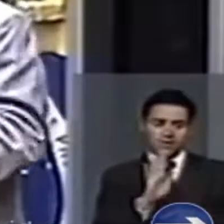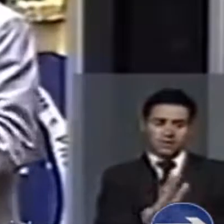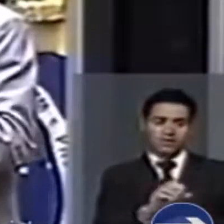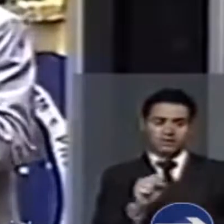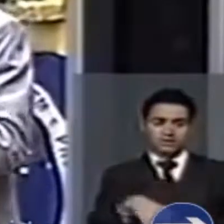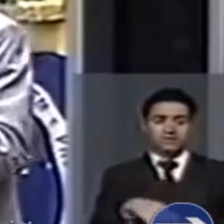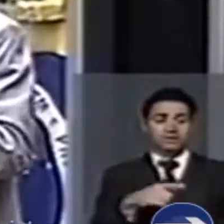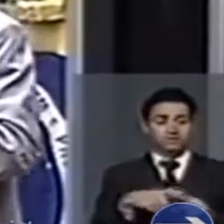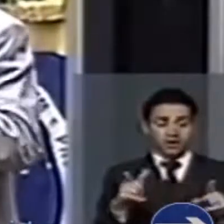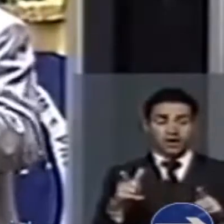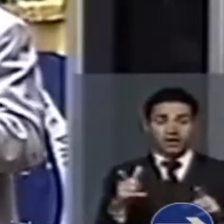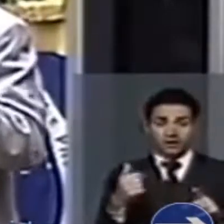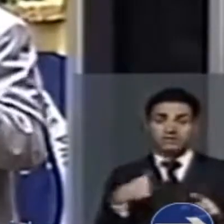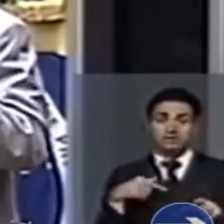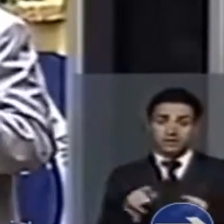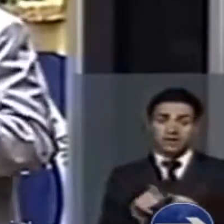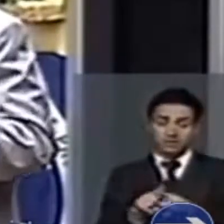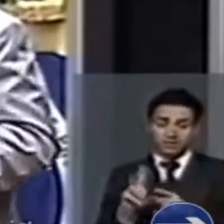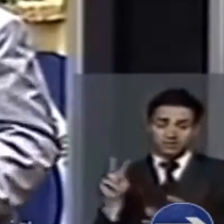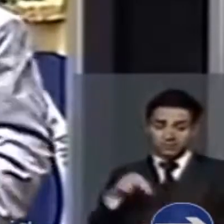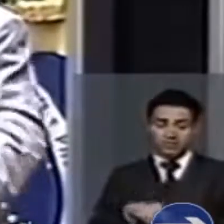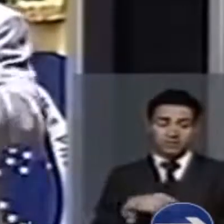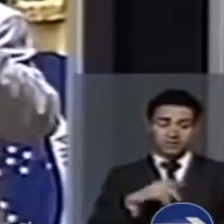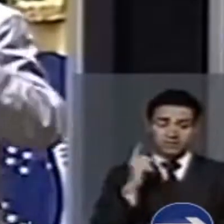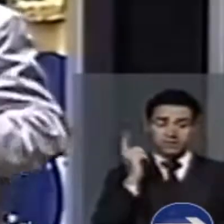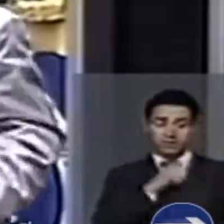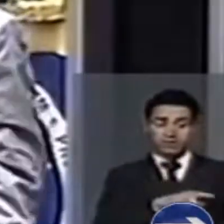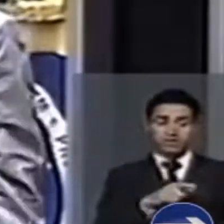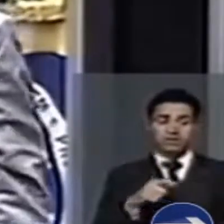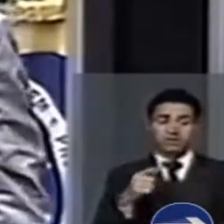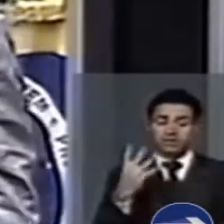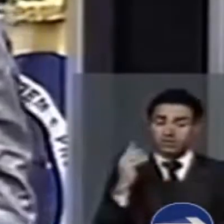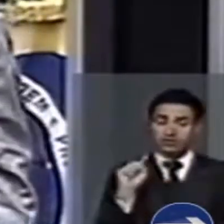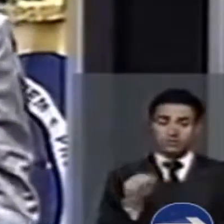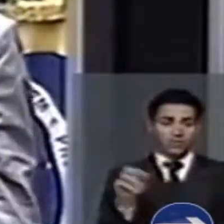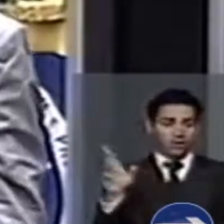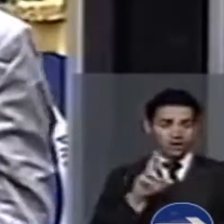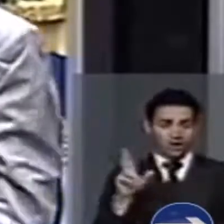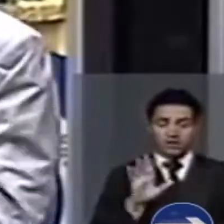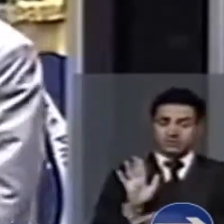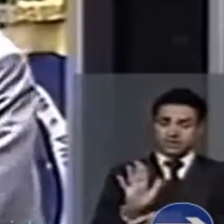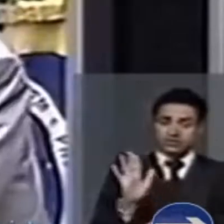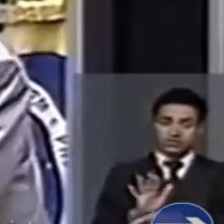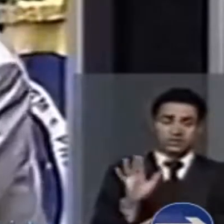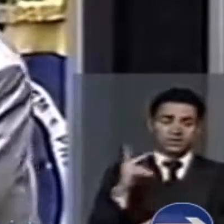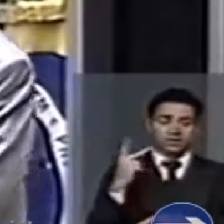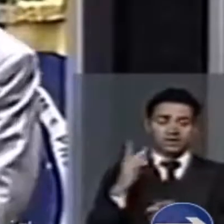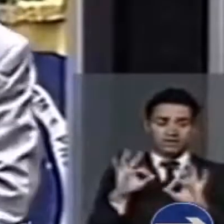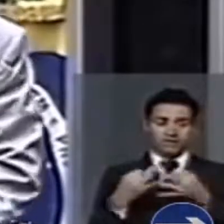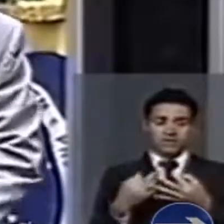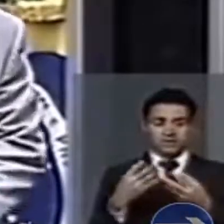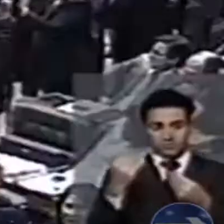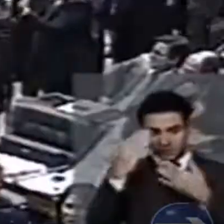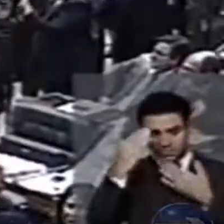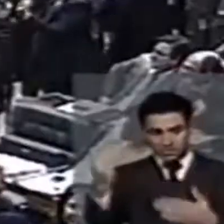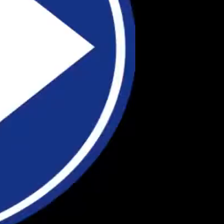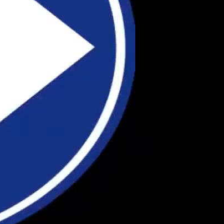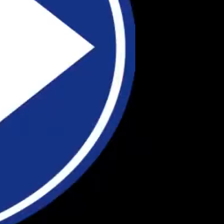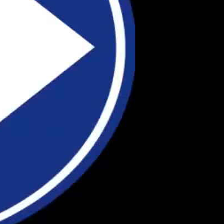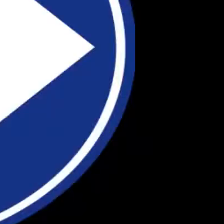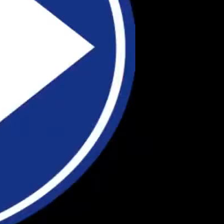que venir para ganar 4 reais y poder ayudar a su familia. Muchas gracias.